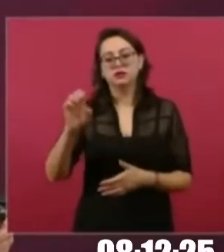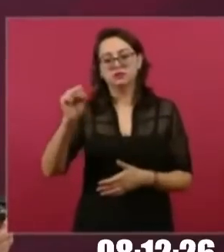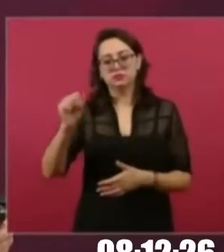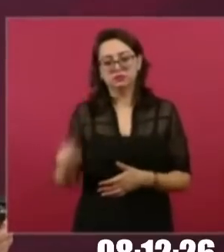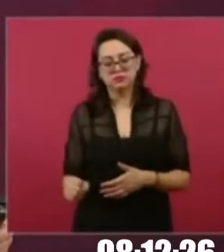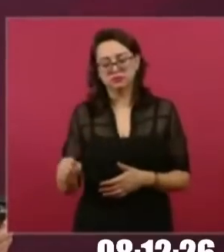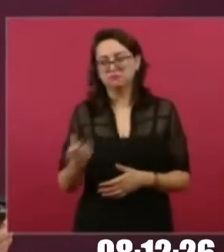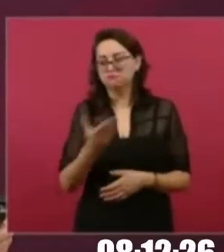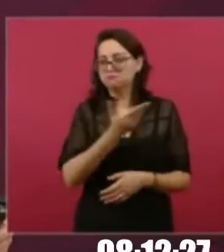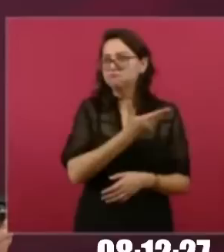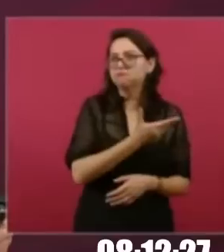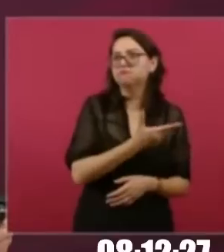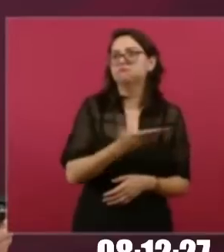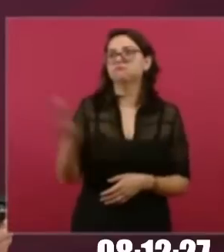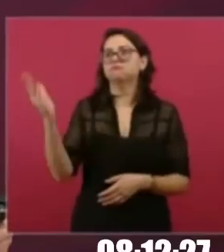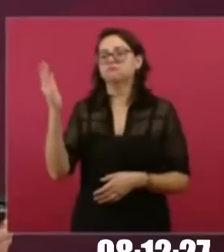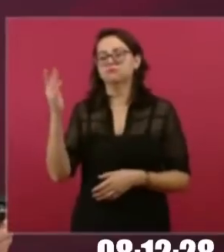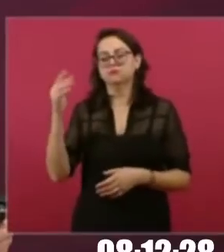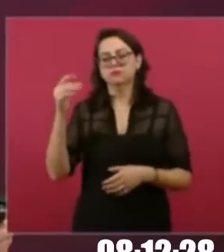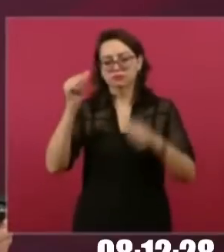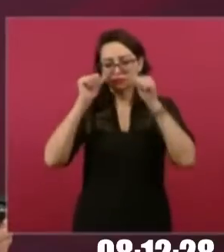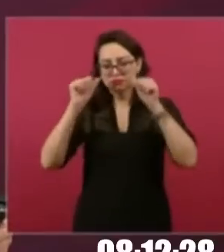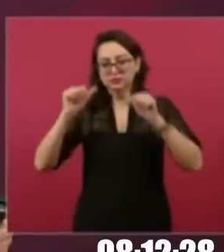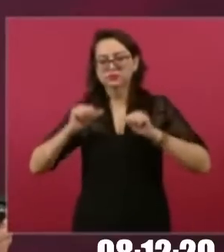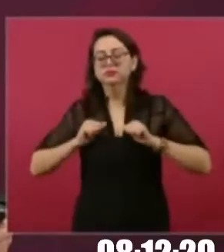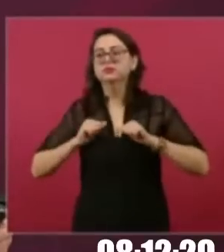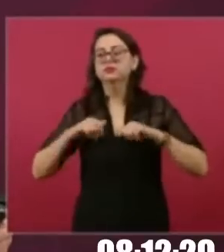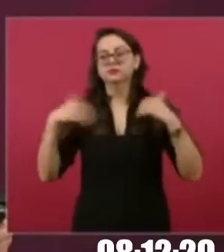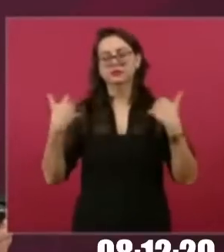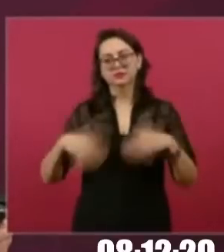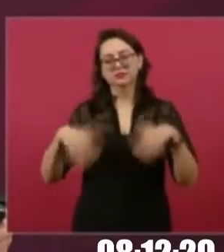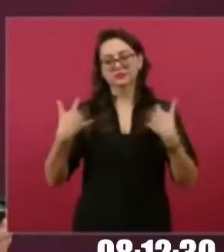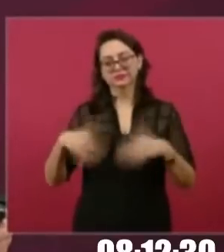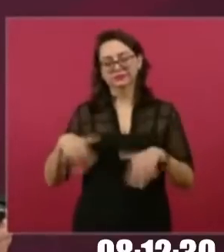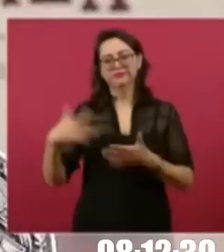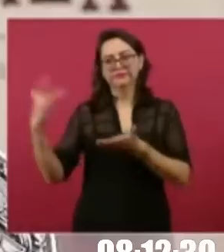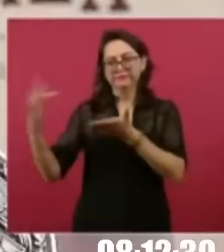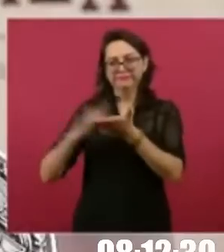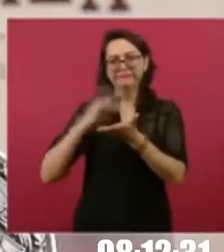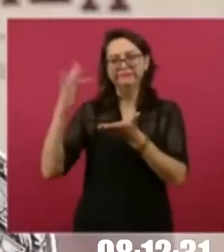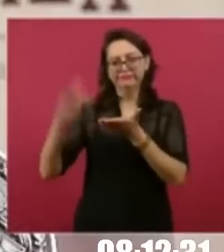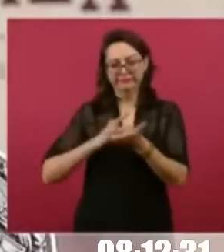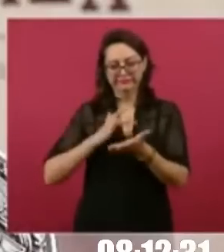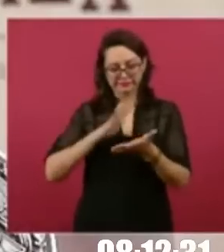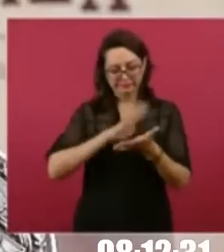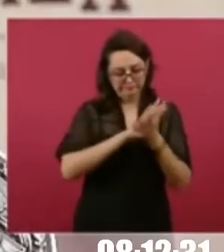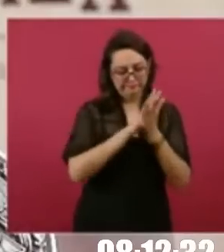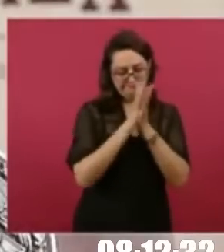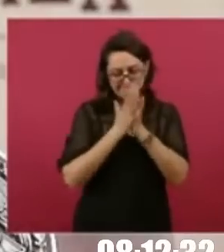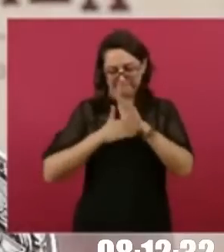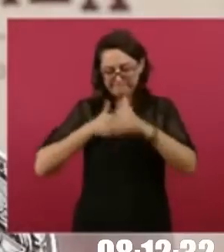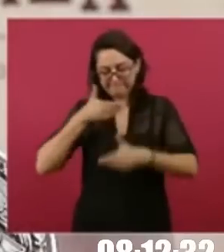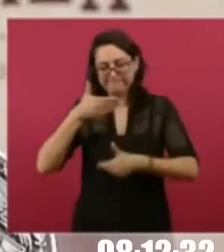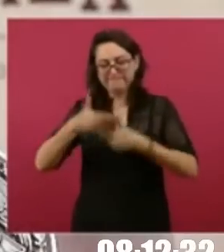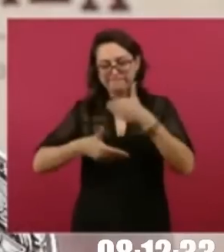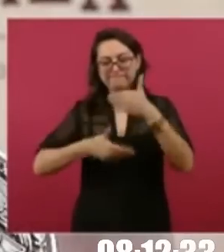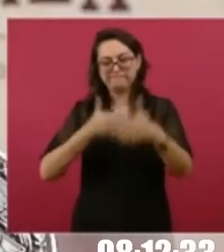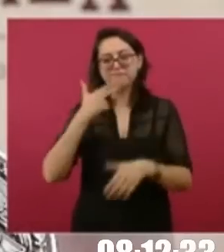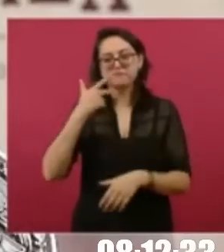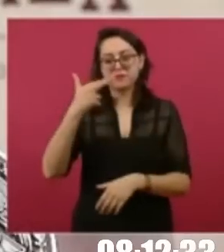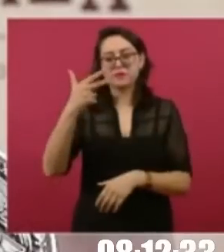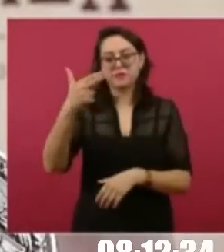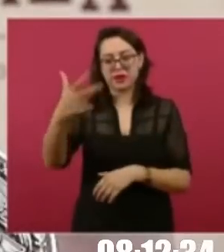californianas que nos están viendo porque han ayudado mucho para enraizar bien esta transformación en la media península